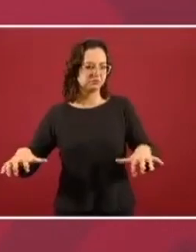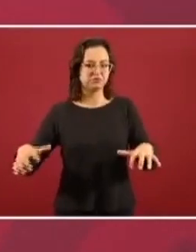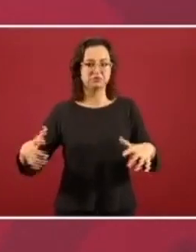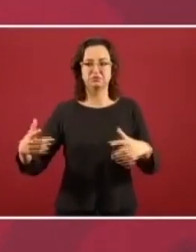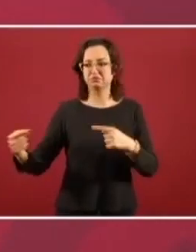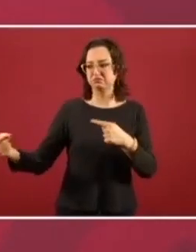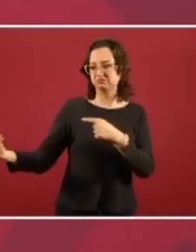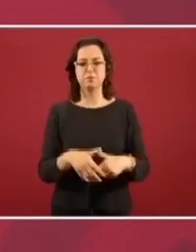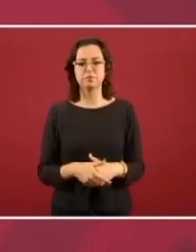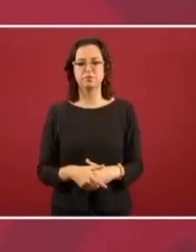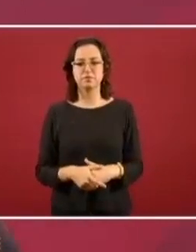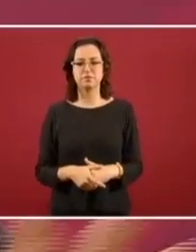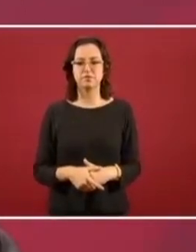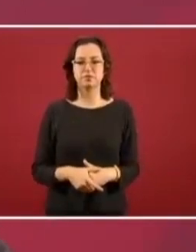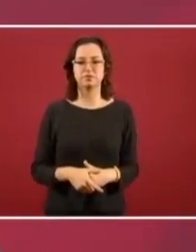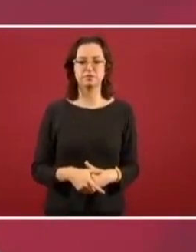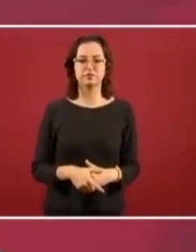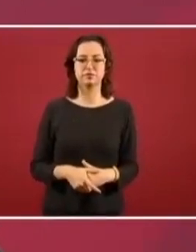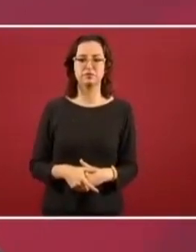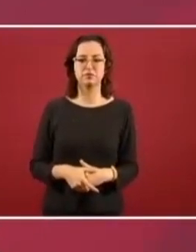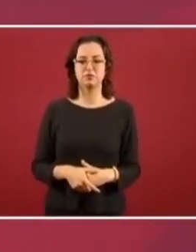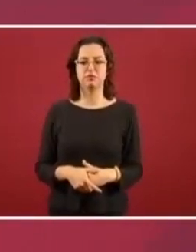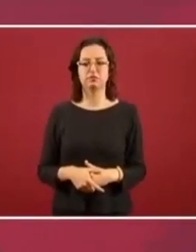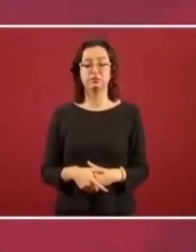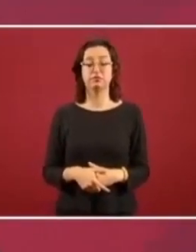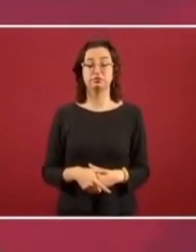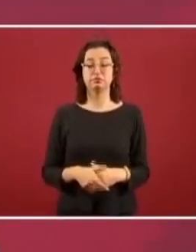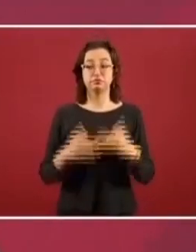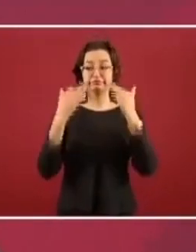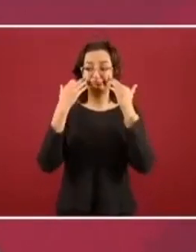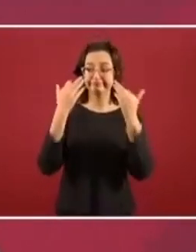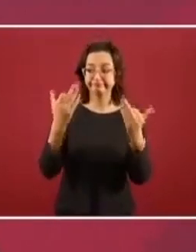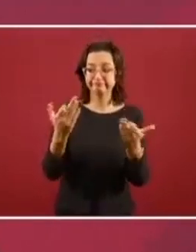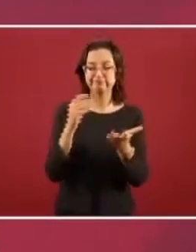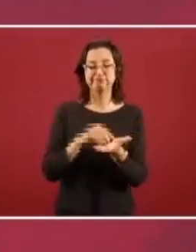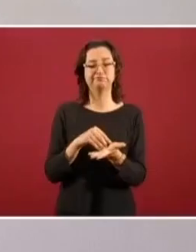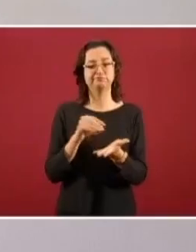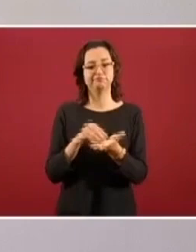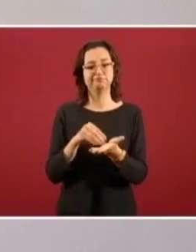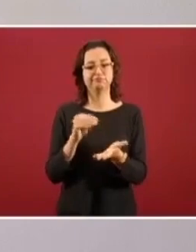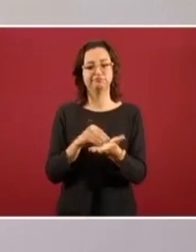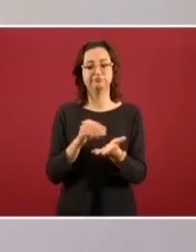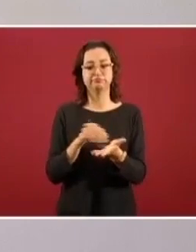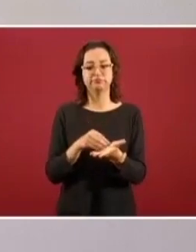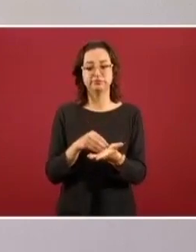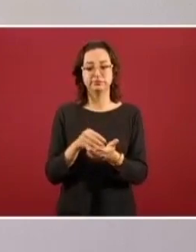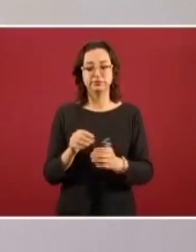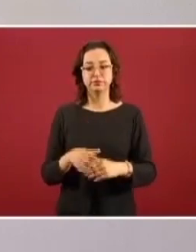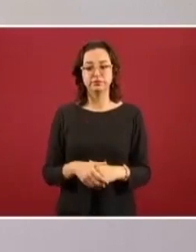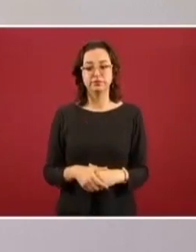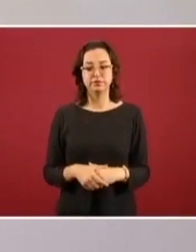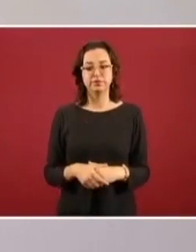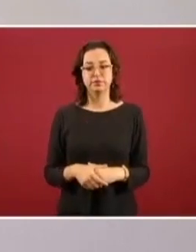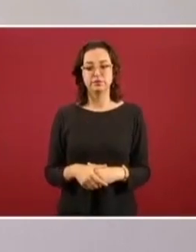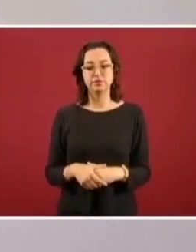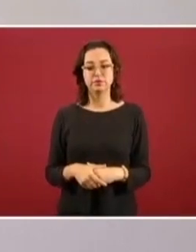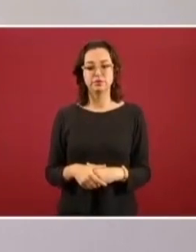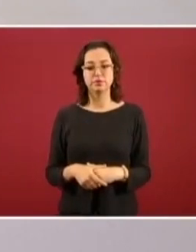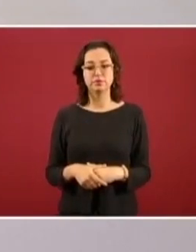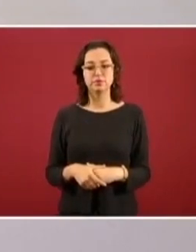enfrentando entre ellos. Eso es lo que se está viendo, pero no una